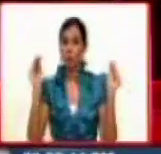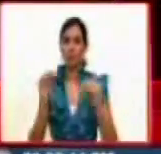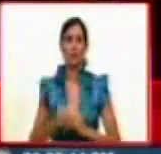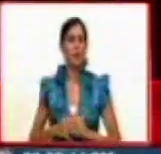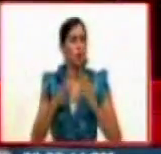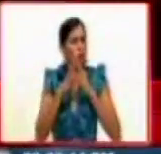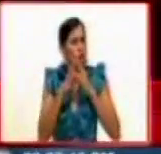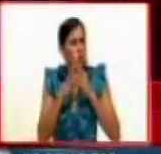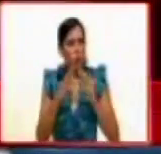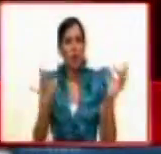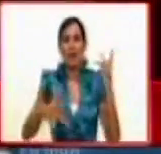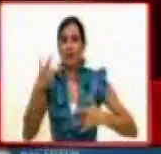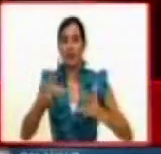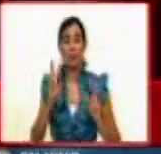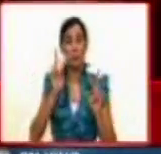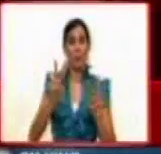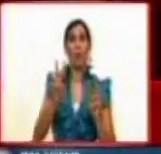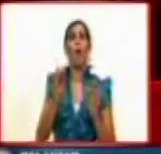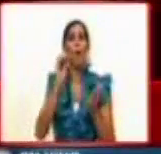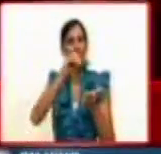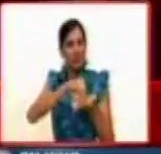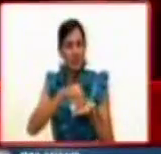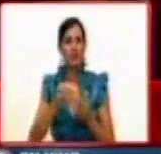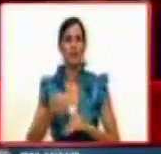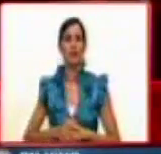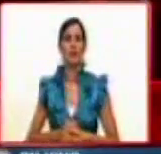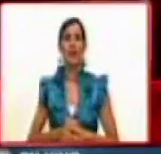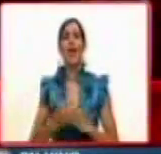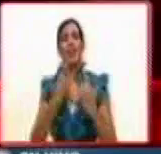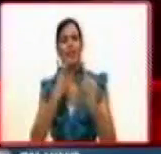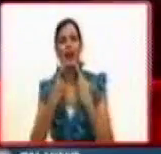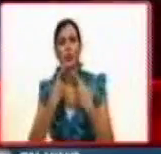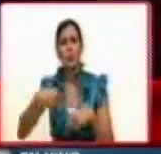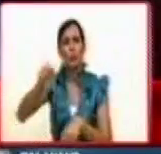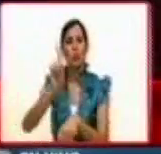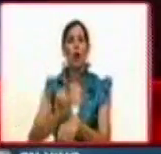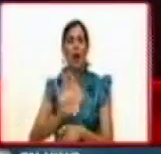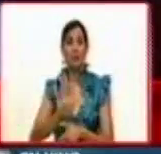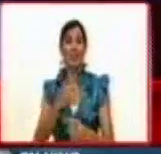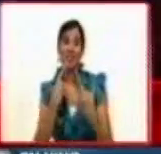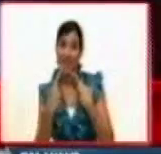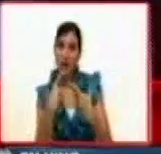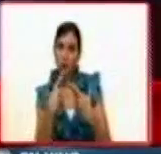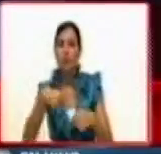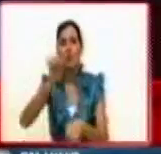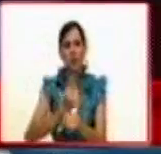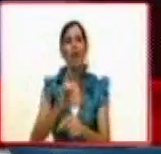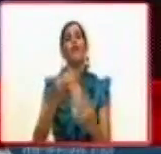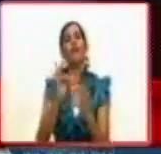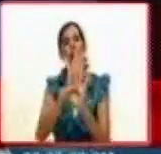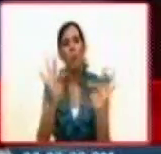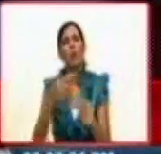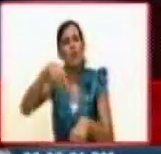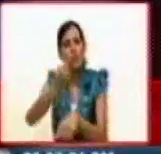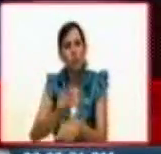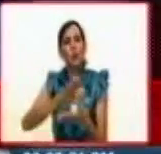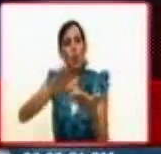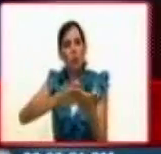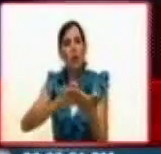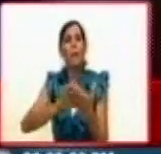Todos eventos que nos muestran una vez más que el diálogo es el mejor camino para resolver diferencias internas y